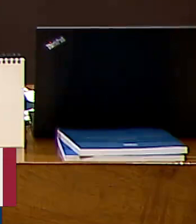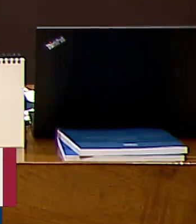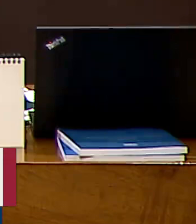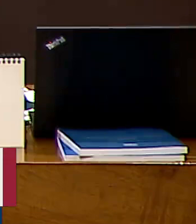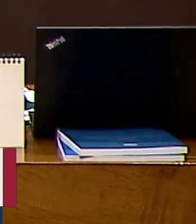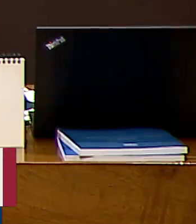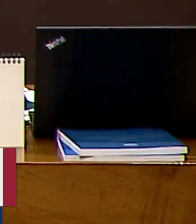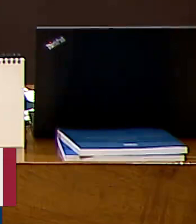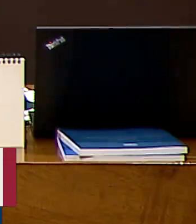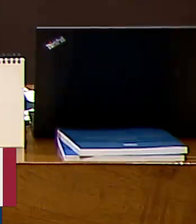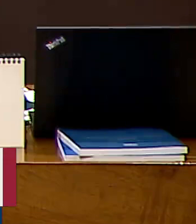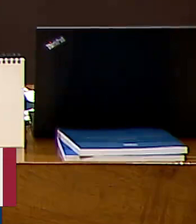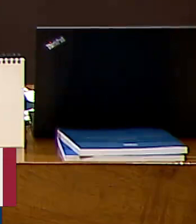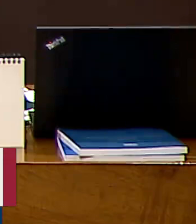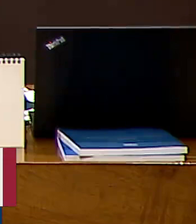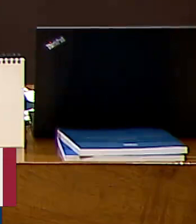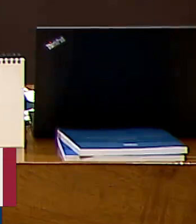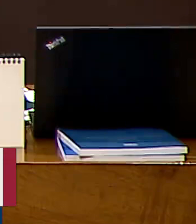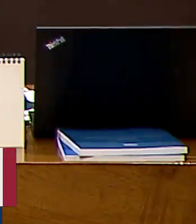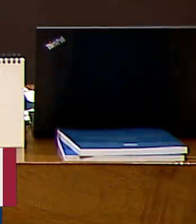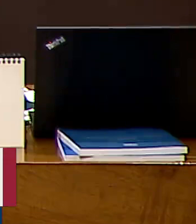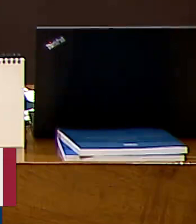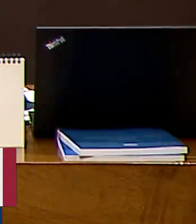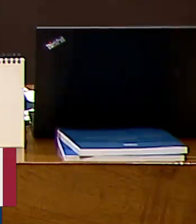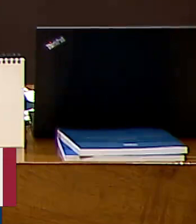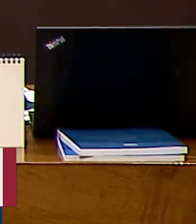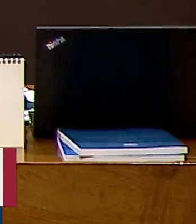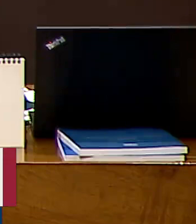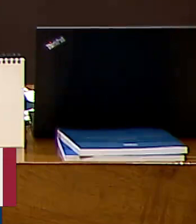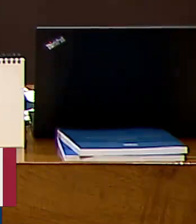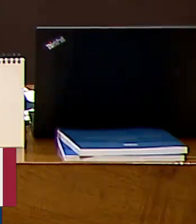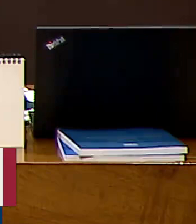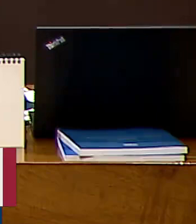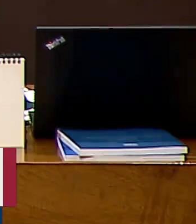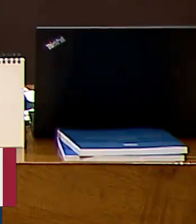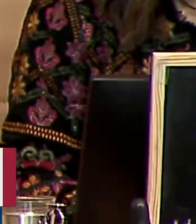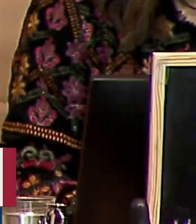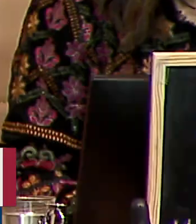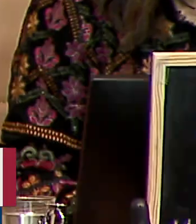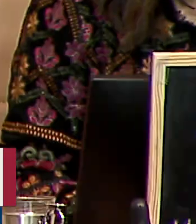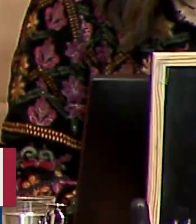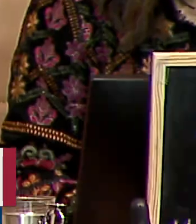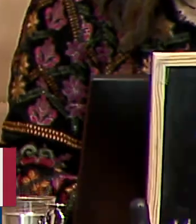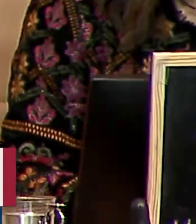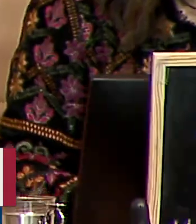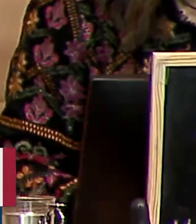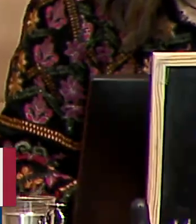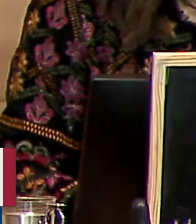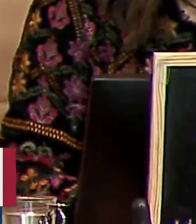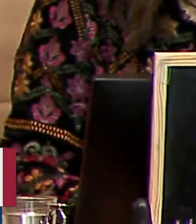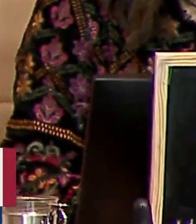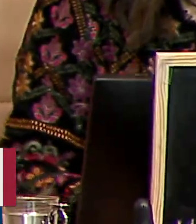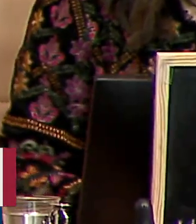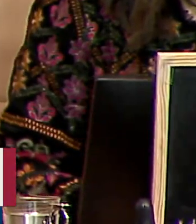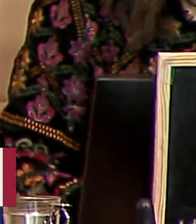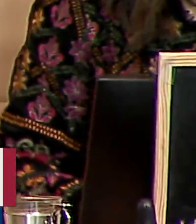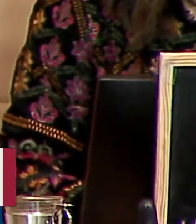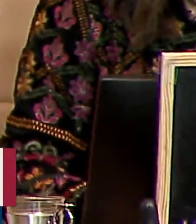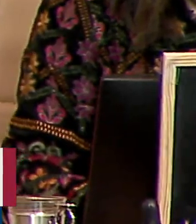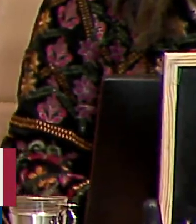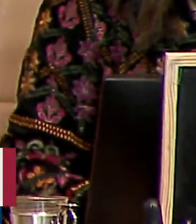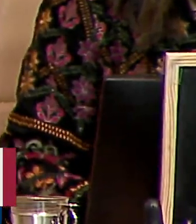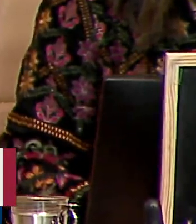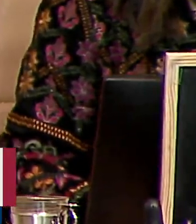Claudia Mix. Tiene la palabra diputada Olivera. Muchas gracias, presidente. Presidente, el objetivo